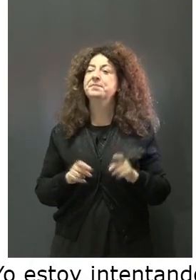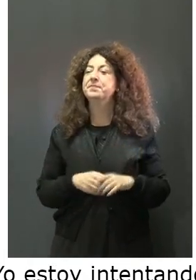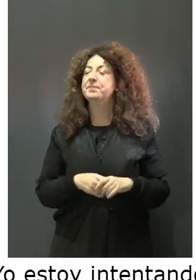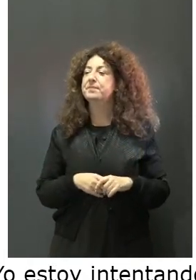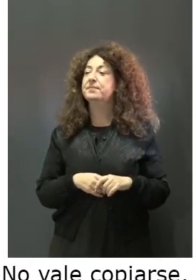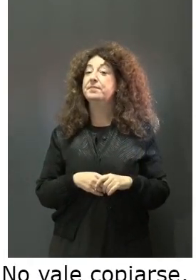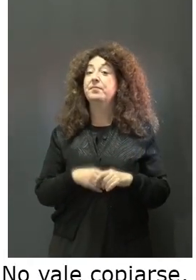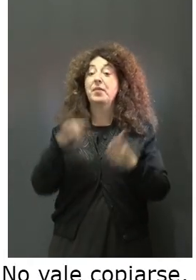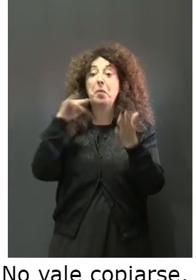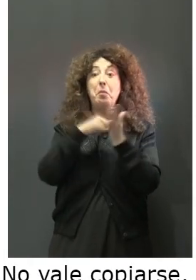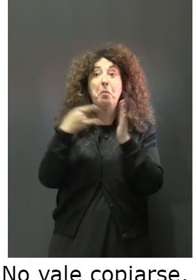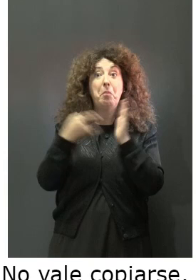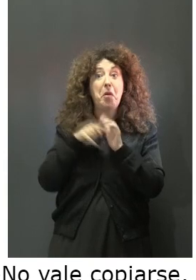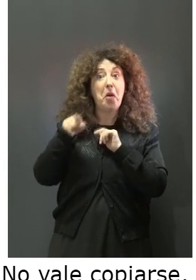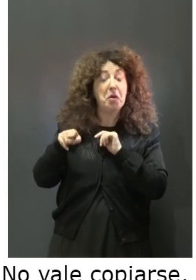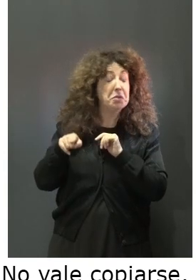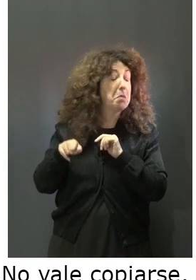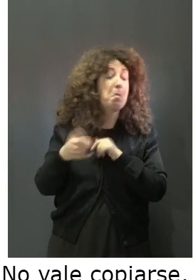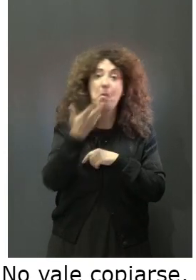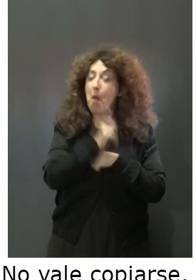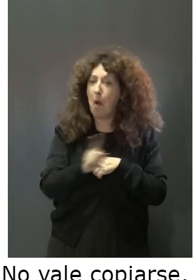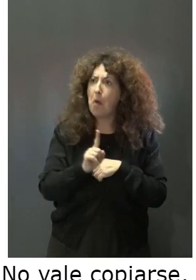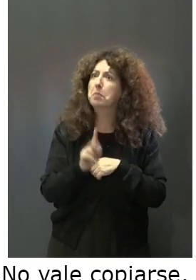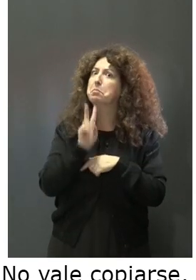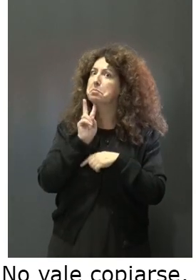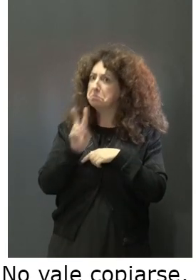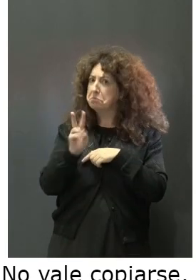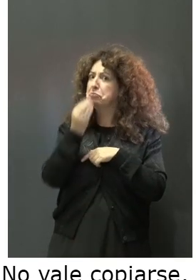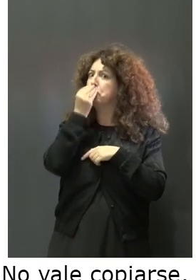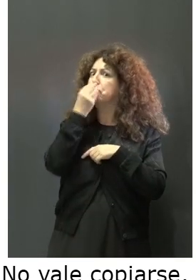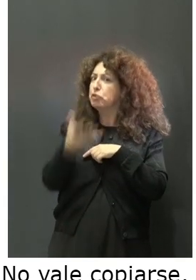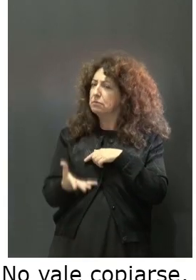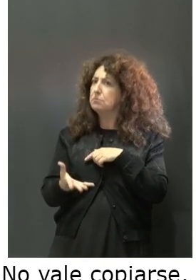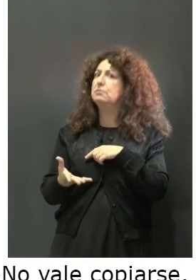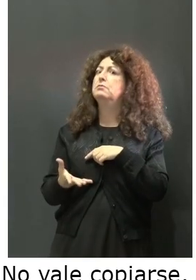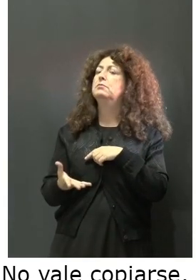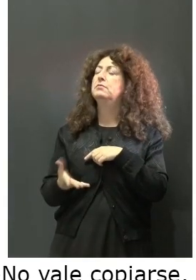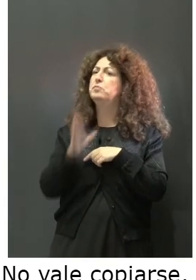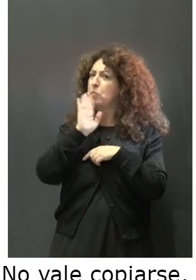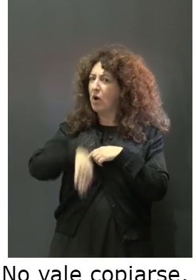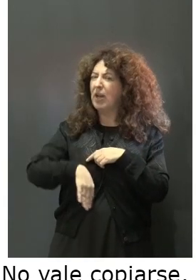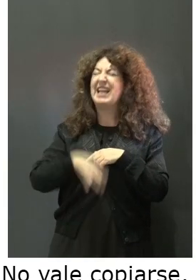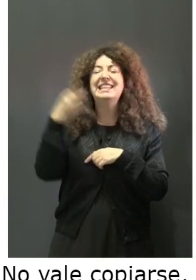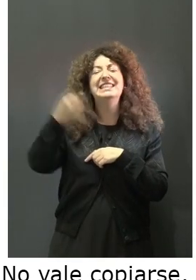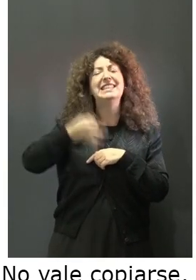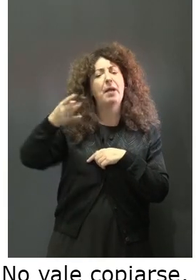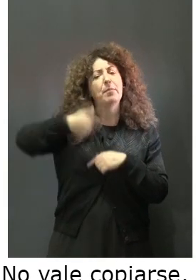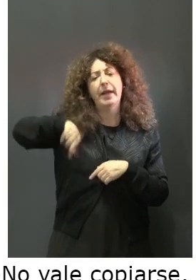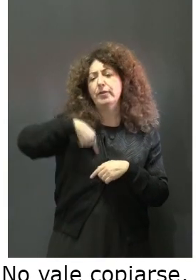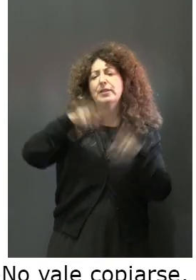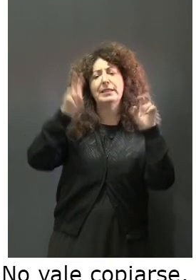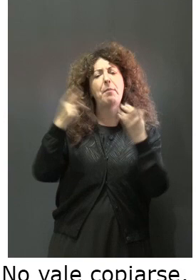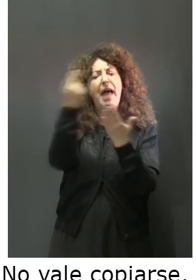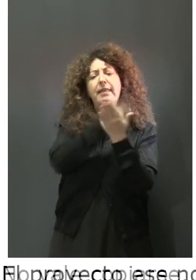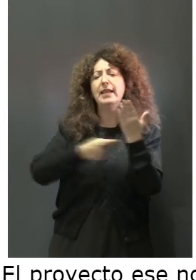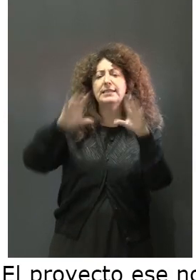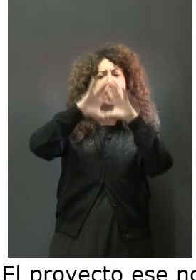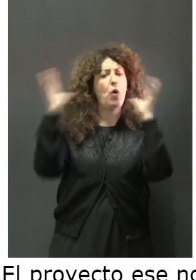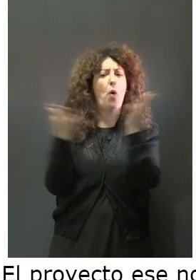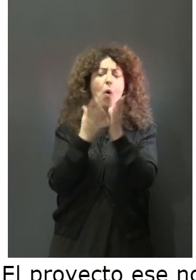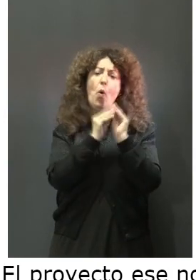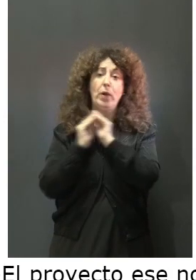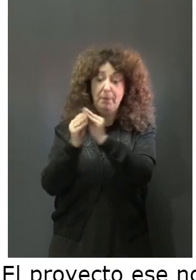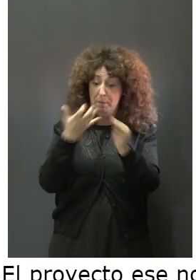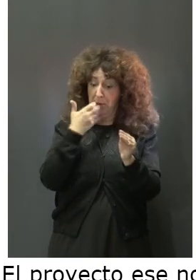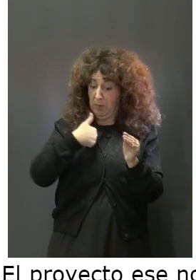El proyecto ese no lo conocía, es súper chulo. Vamos a ver. Siempre hablamos de diseño universal. Yo particularmente, un poco,